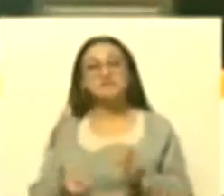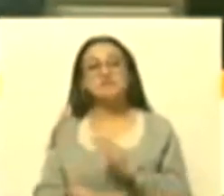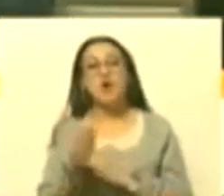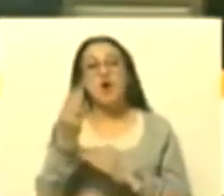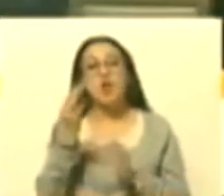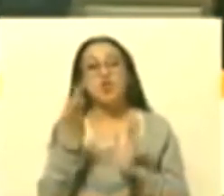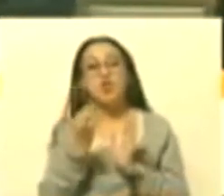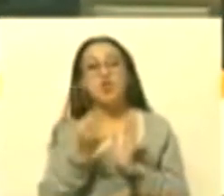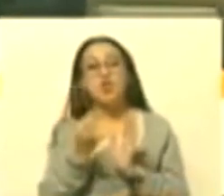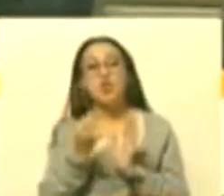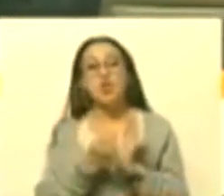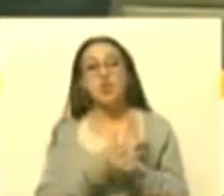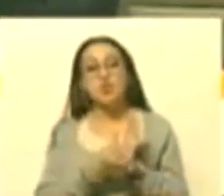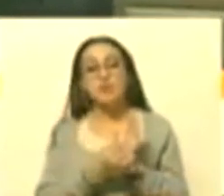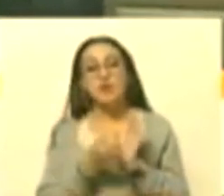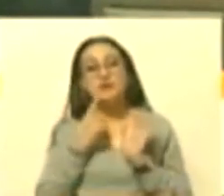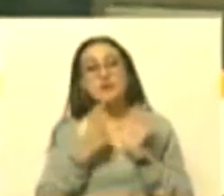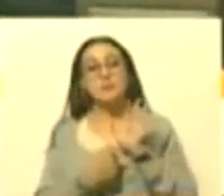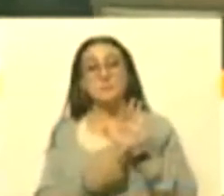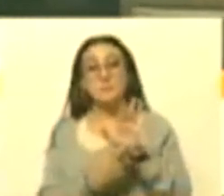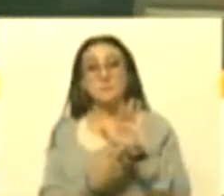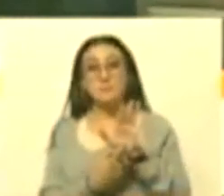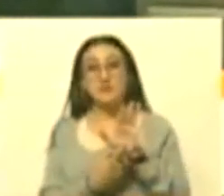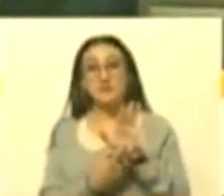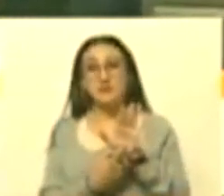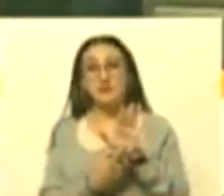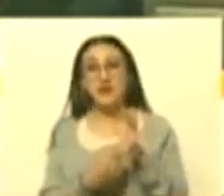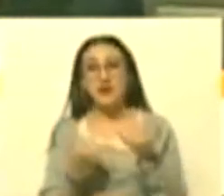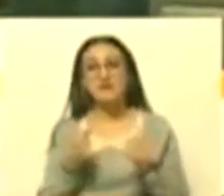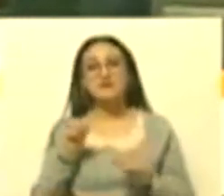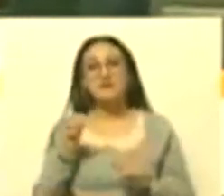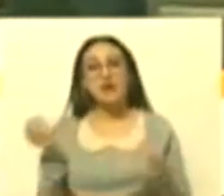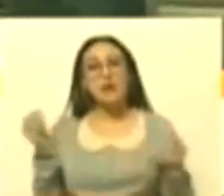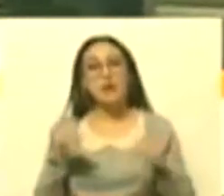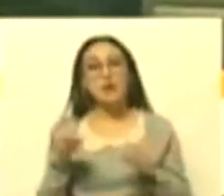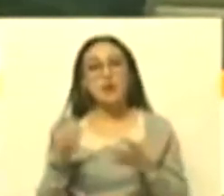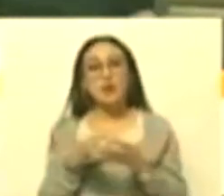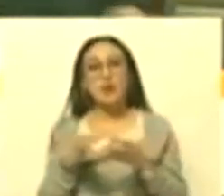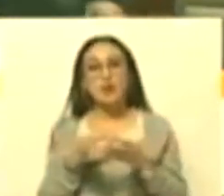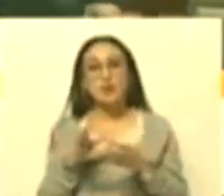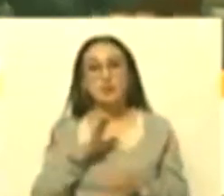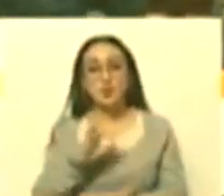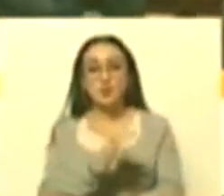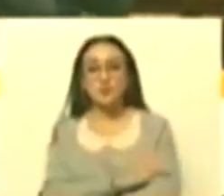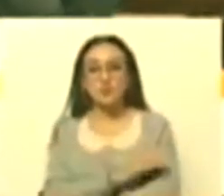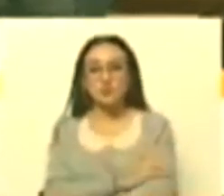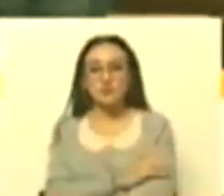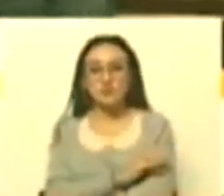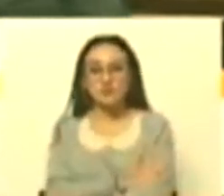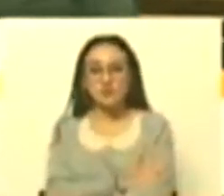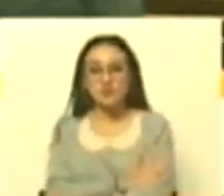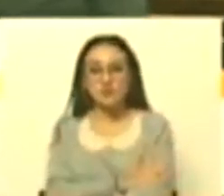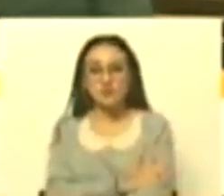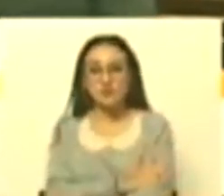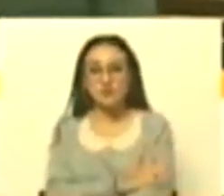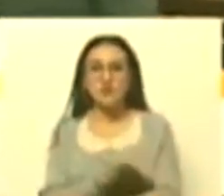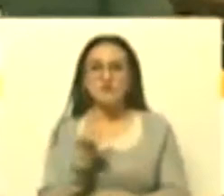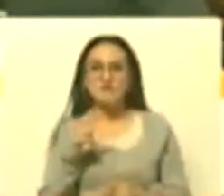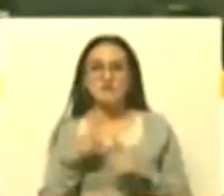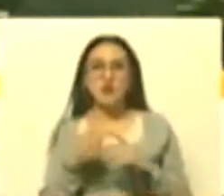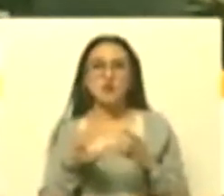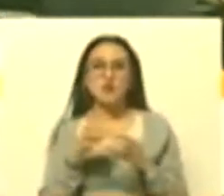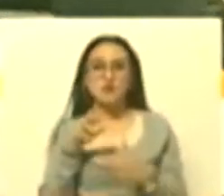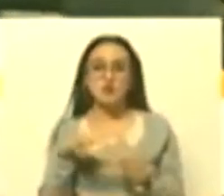donde podamos presentar al país en qué estamos de acuerdo los sectores de la oposición venezolana y los sectores